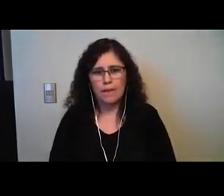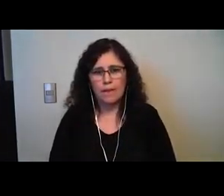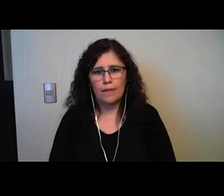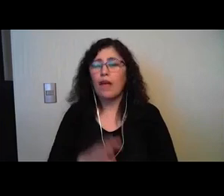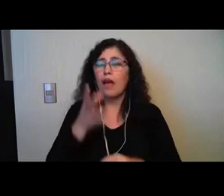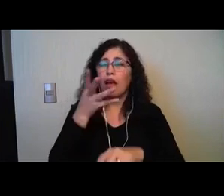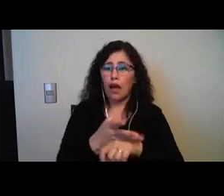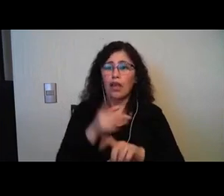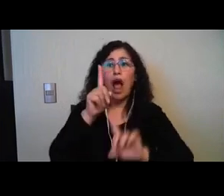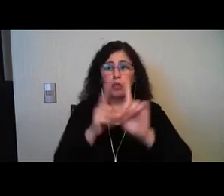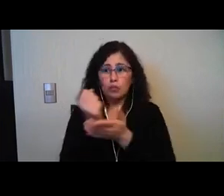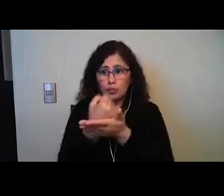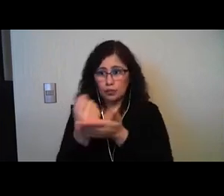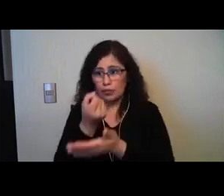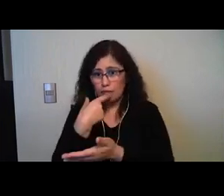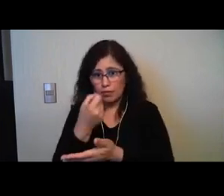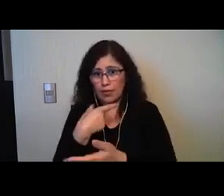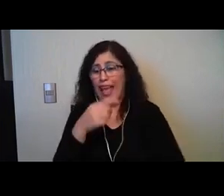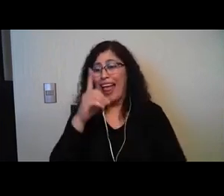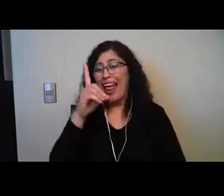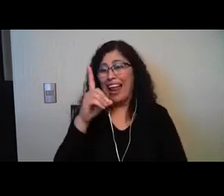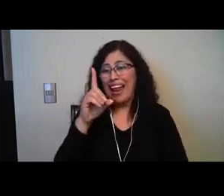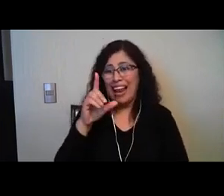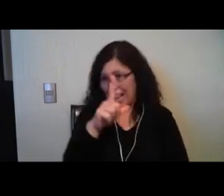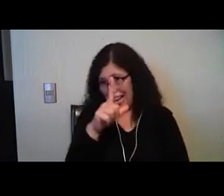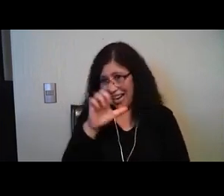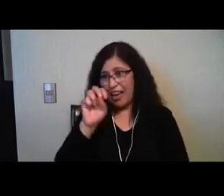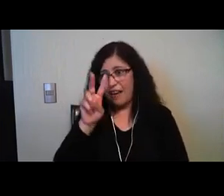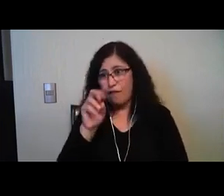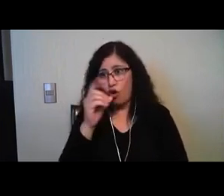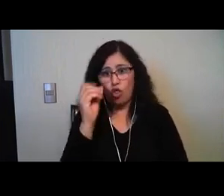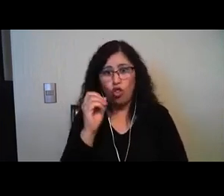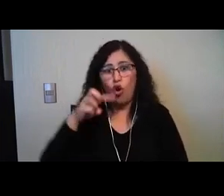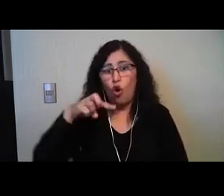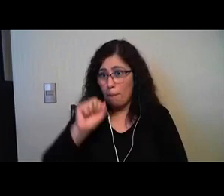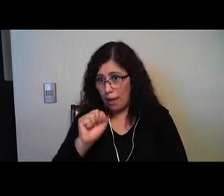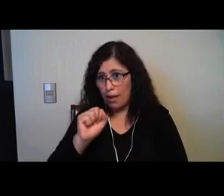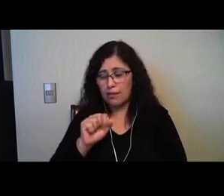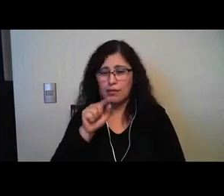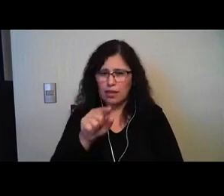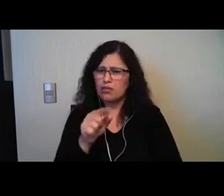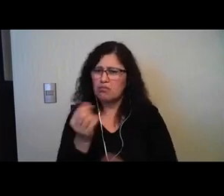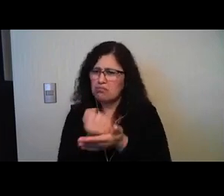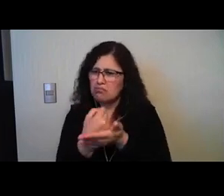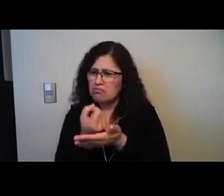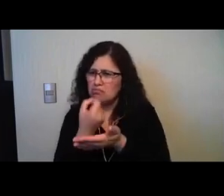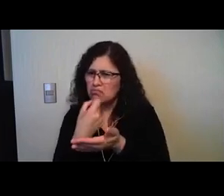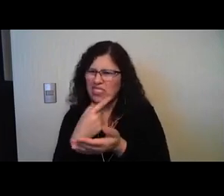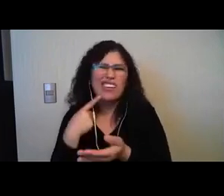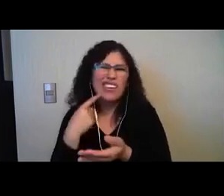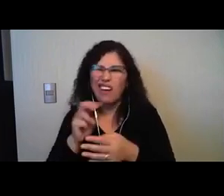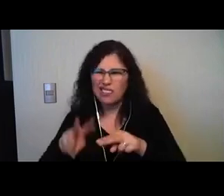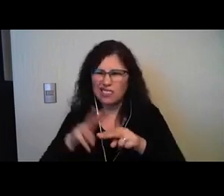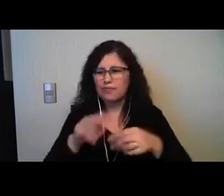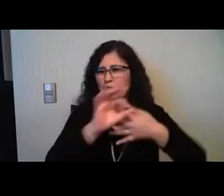Existe fármaco que se llama levodopa, ya que el componente, el fármaco en realidad que lo que hace reemplaza la